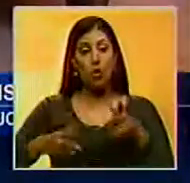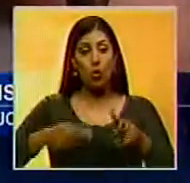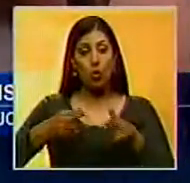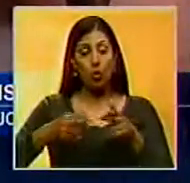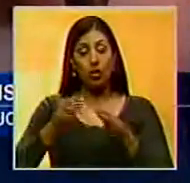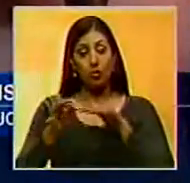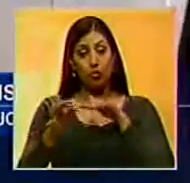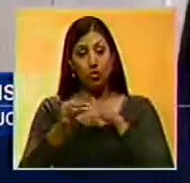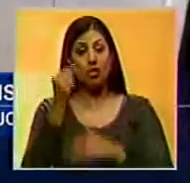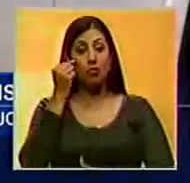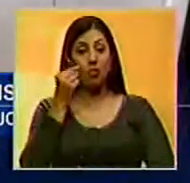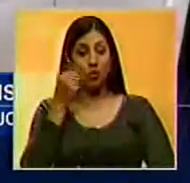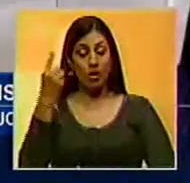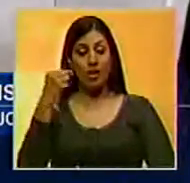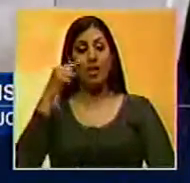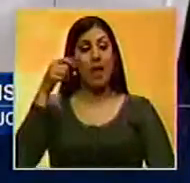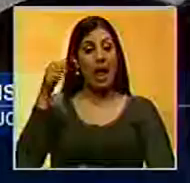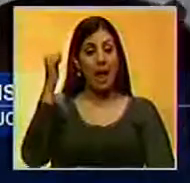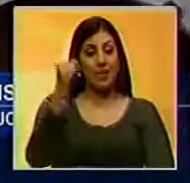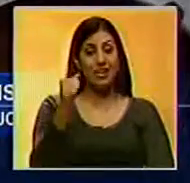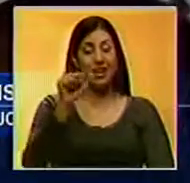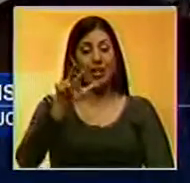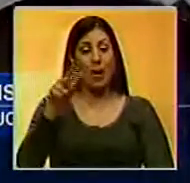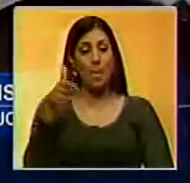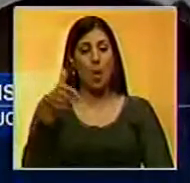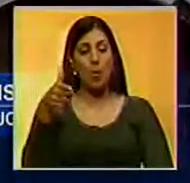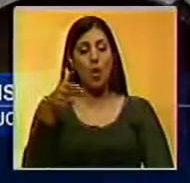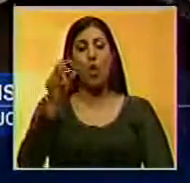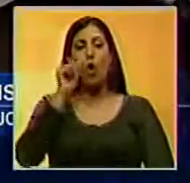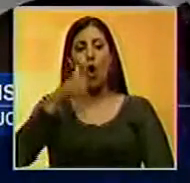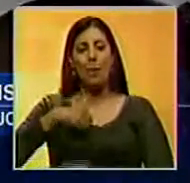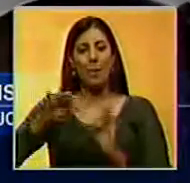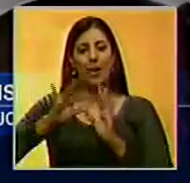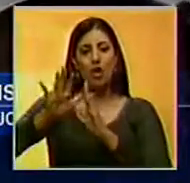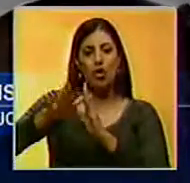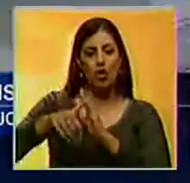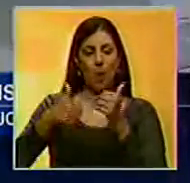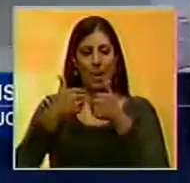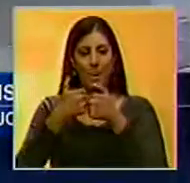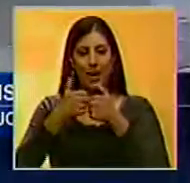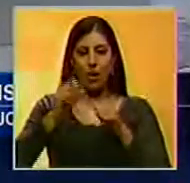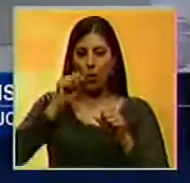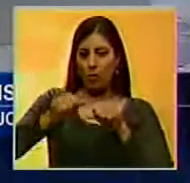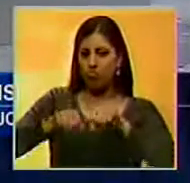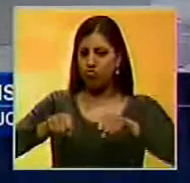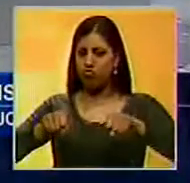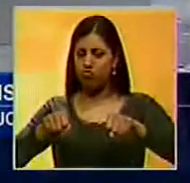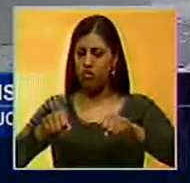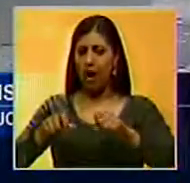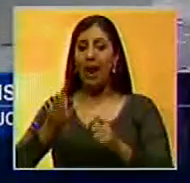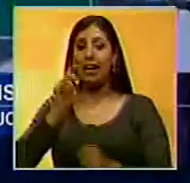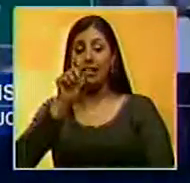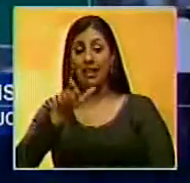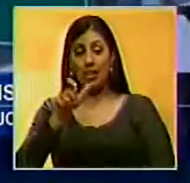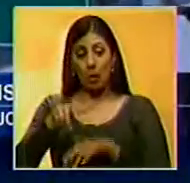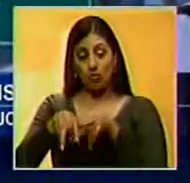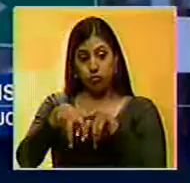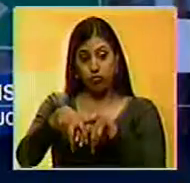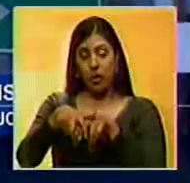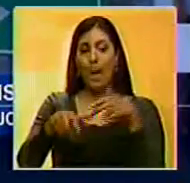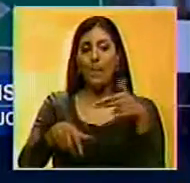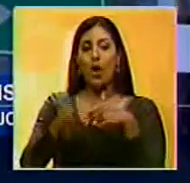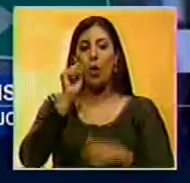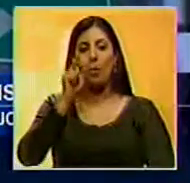Cortijos, en el municipio Sucre, fue ultimado de tres tiros tras ser víctima de robo por una pareja de motorizados, Edrey Alexander Armas,